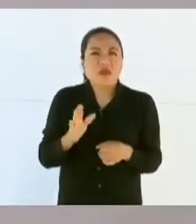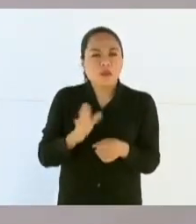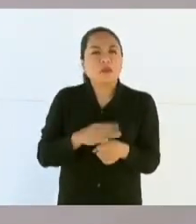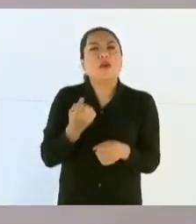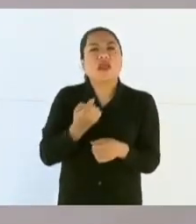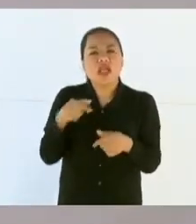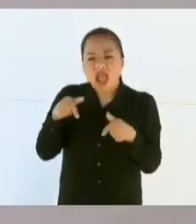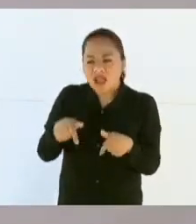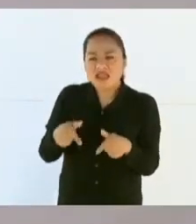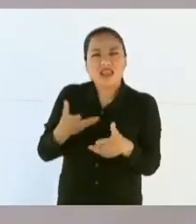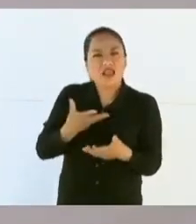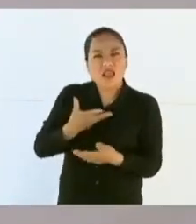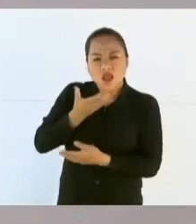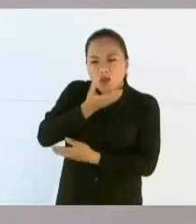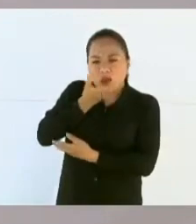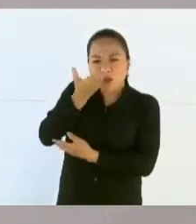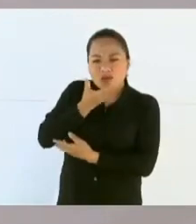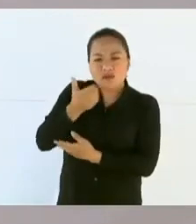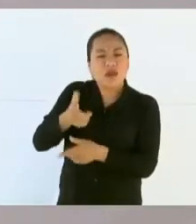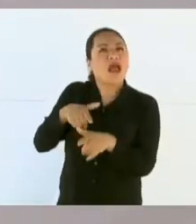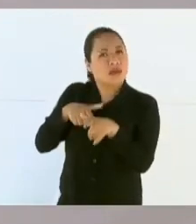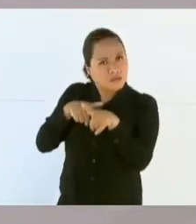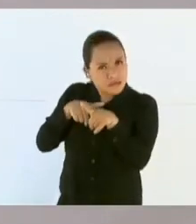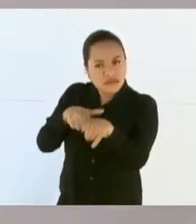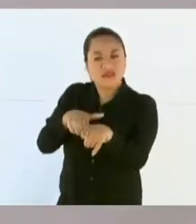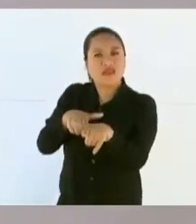conservó en Oaxaca